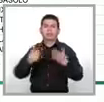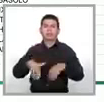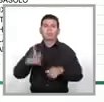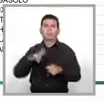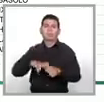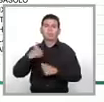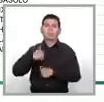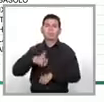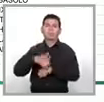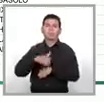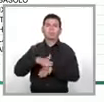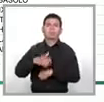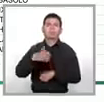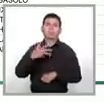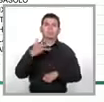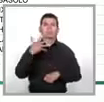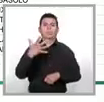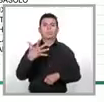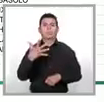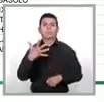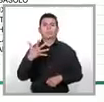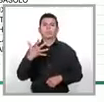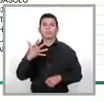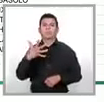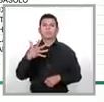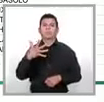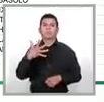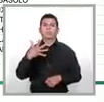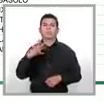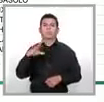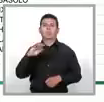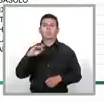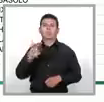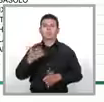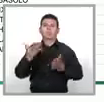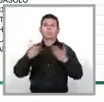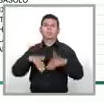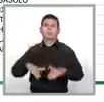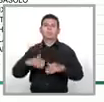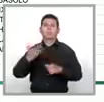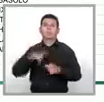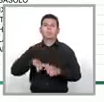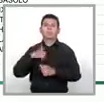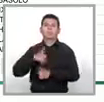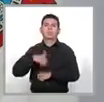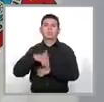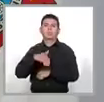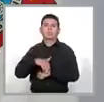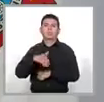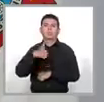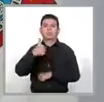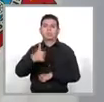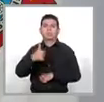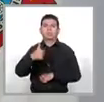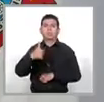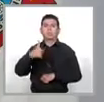en la jurisdicción sanitaria número 5 97 y en la jurisdicción sanitaria número